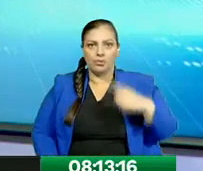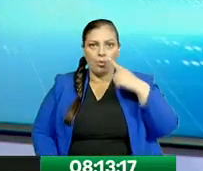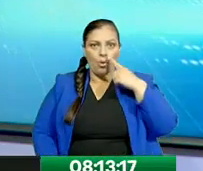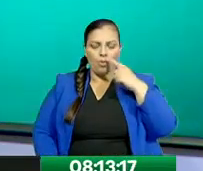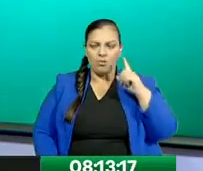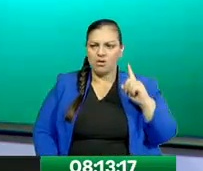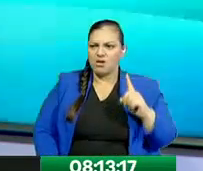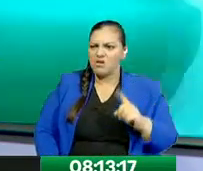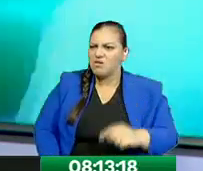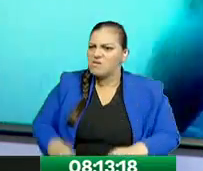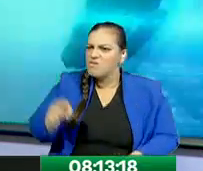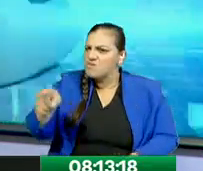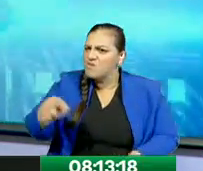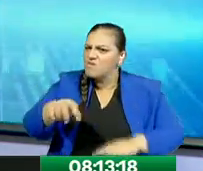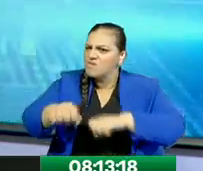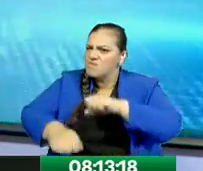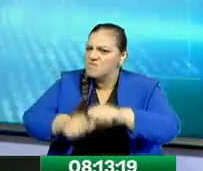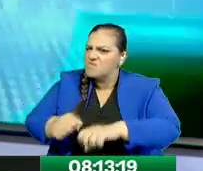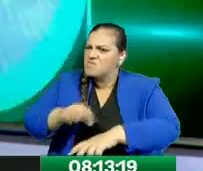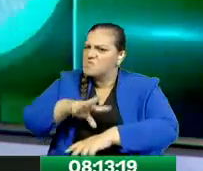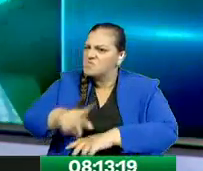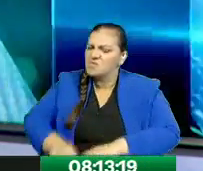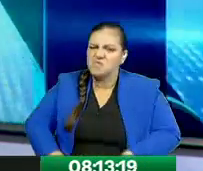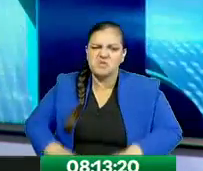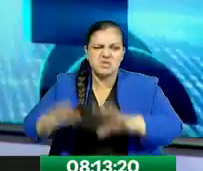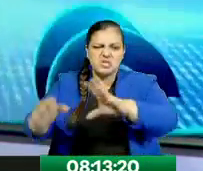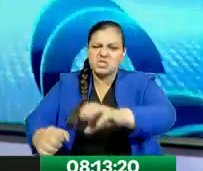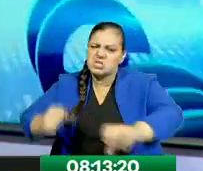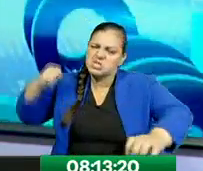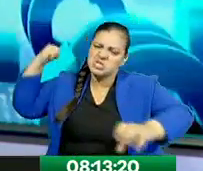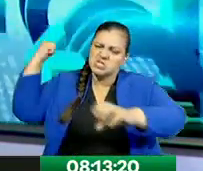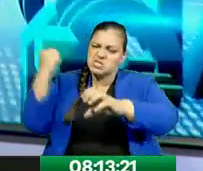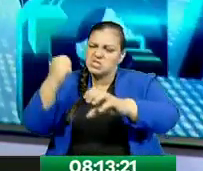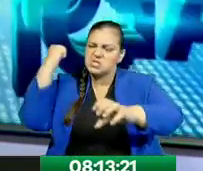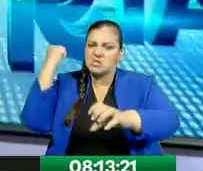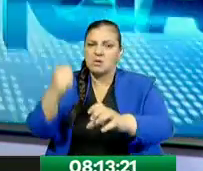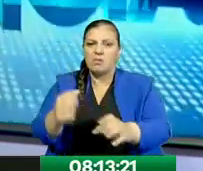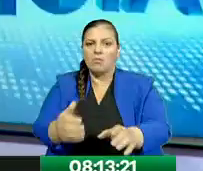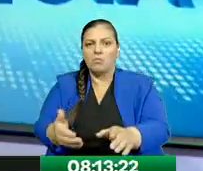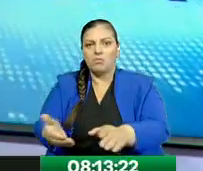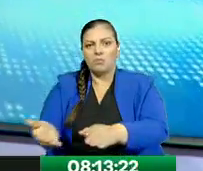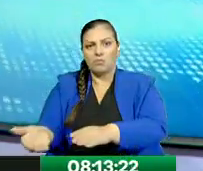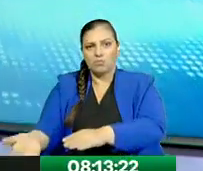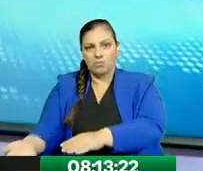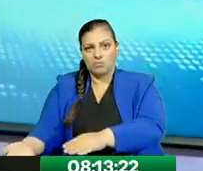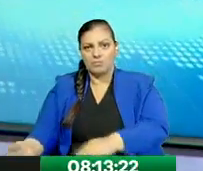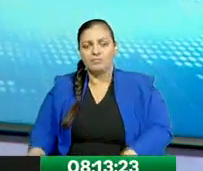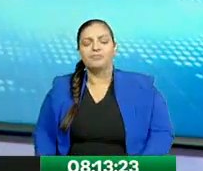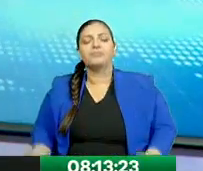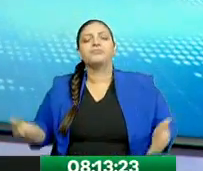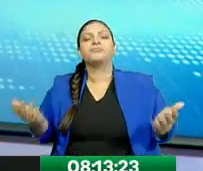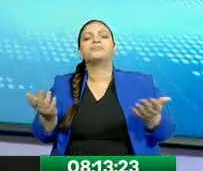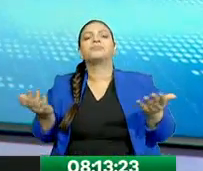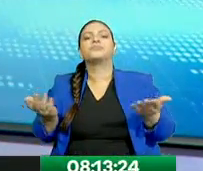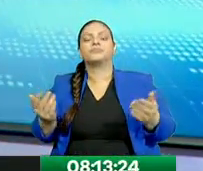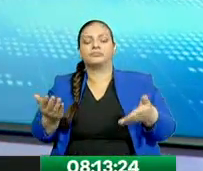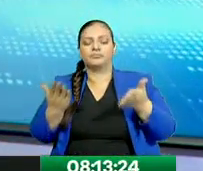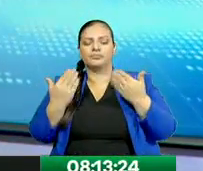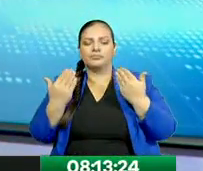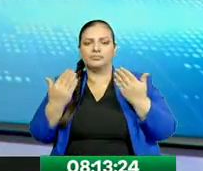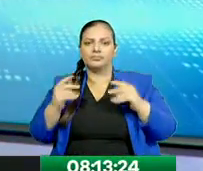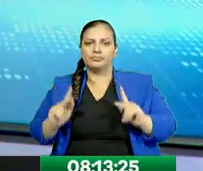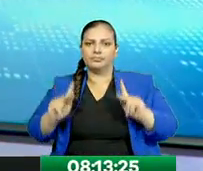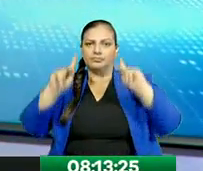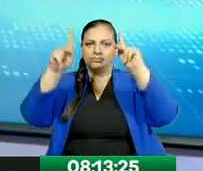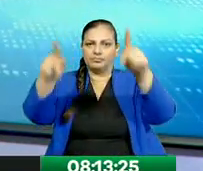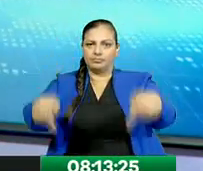isla Trinitaria, esto es al sur de la ciudad. El adolescente recibió una puñalada que acabó con su